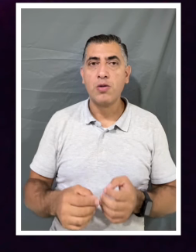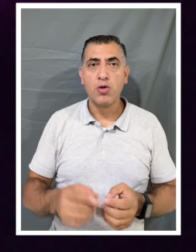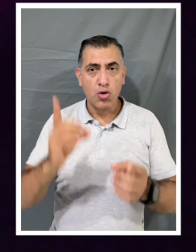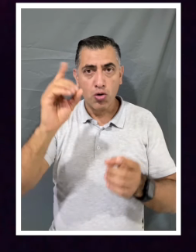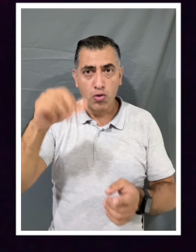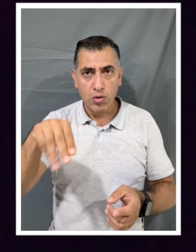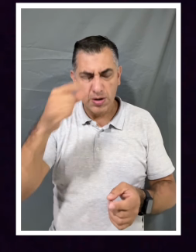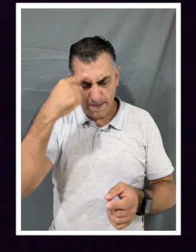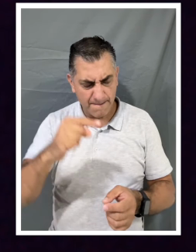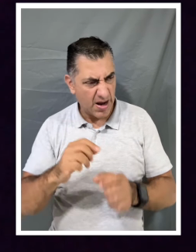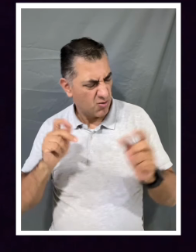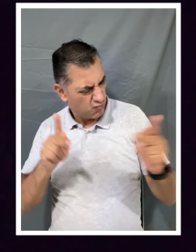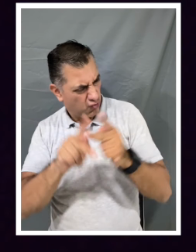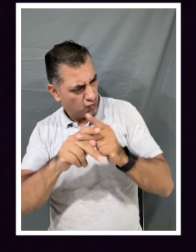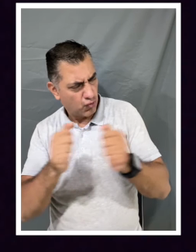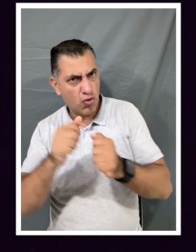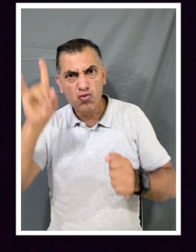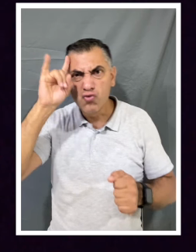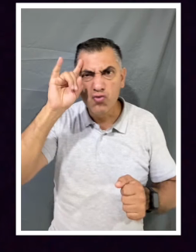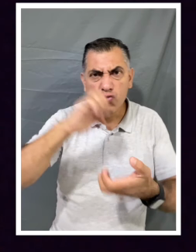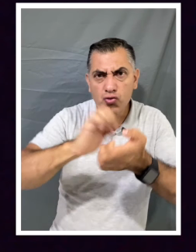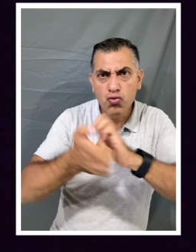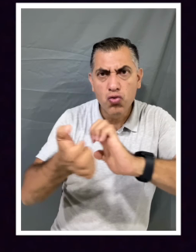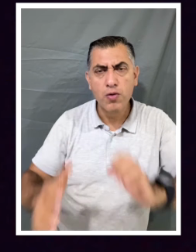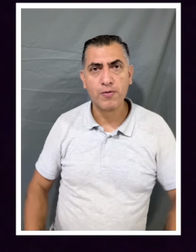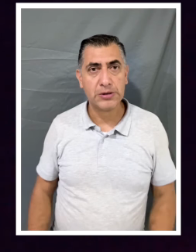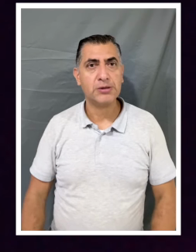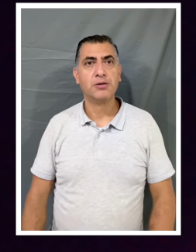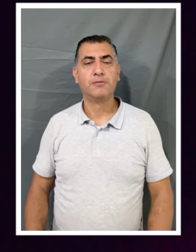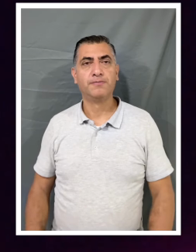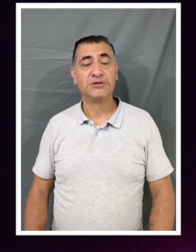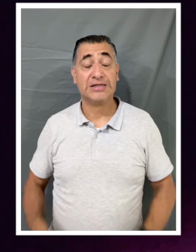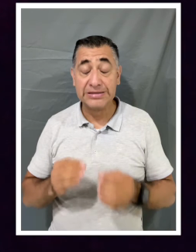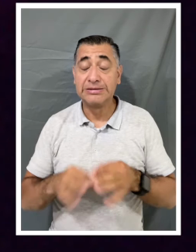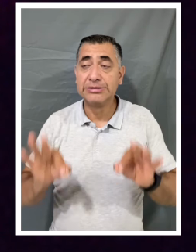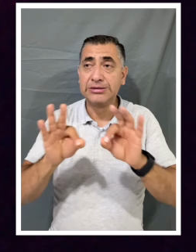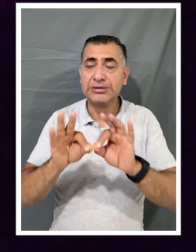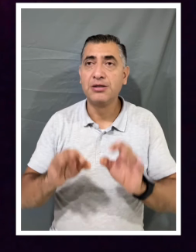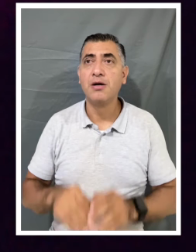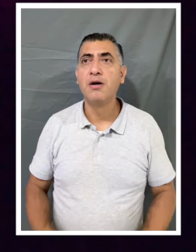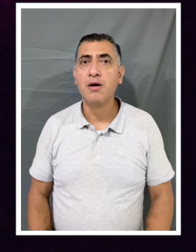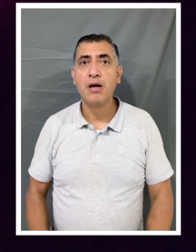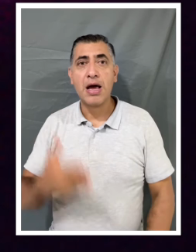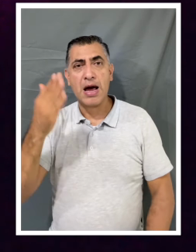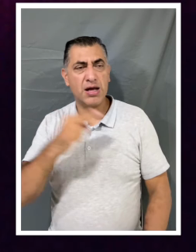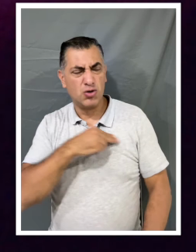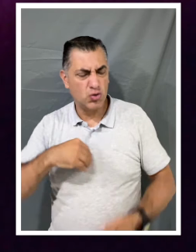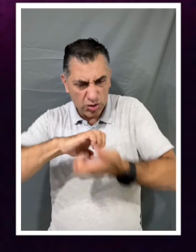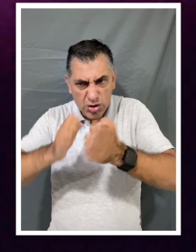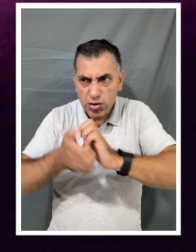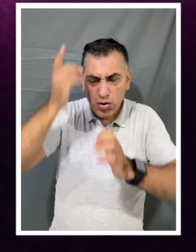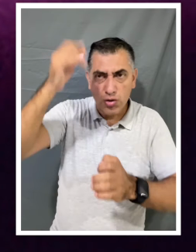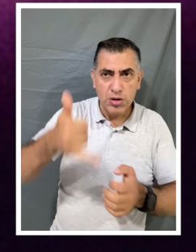que luches contra el enemigo qué profundo es eso qué increíble que antes éramos enemigos